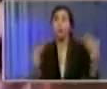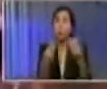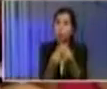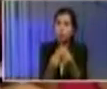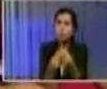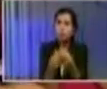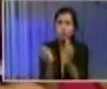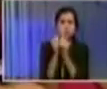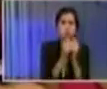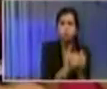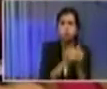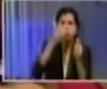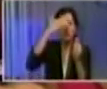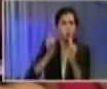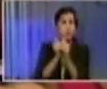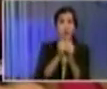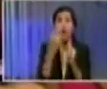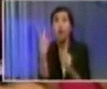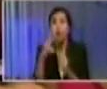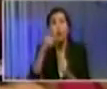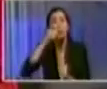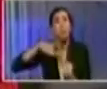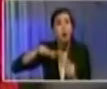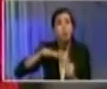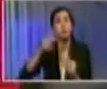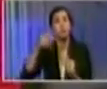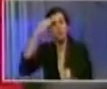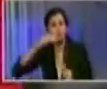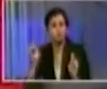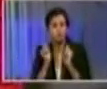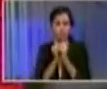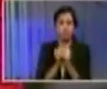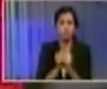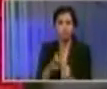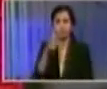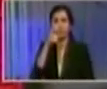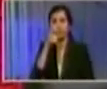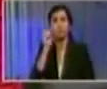hay que utilizar la fuerza del pueblo y la Fuerza Armada para garantizarlo.